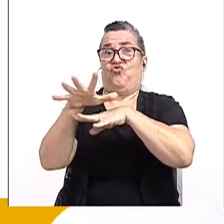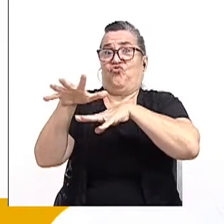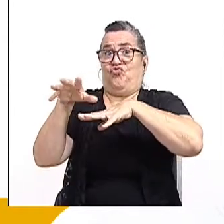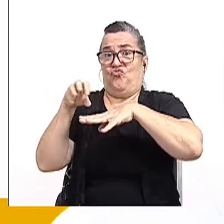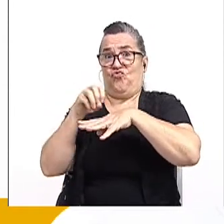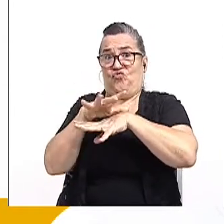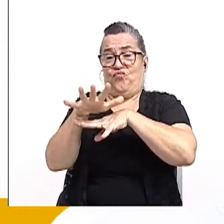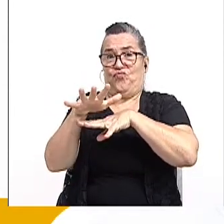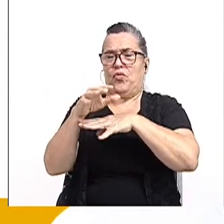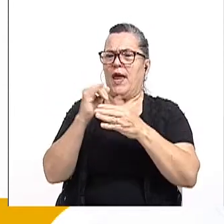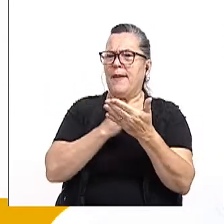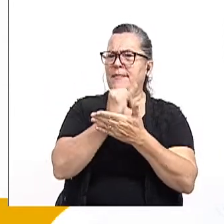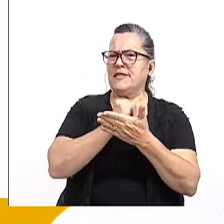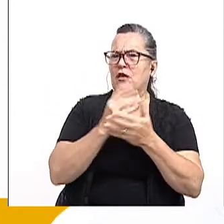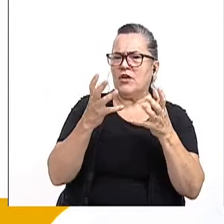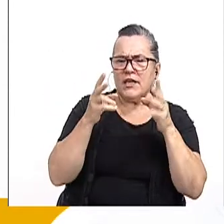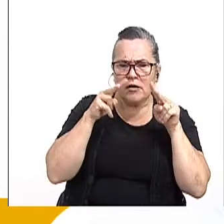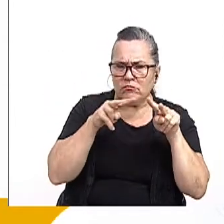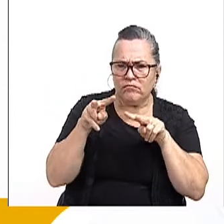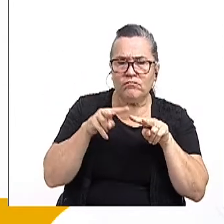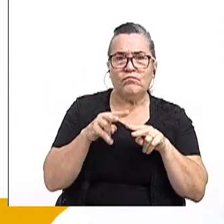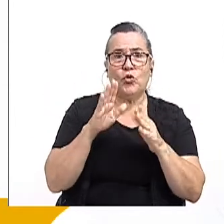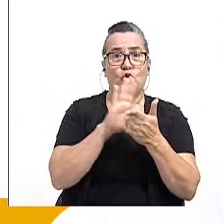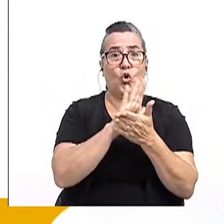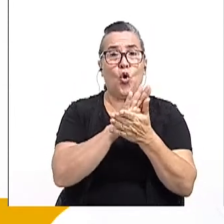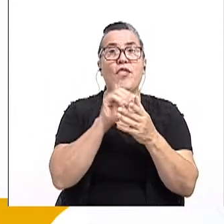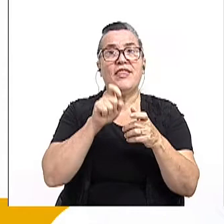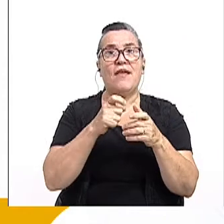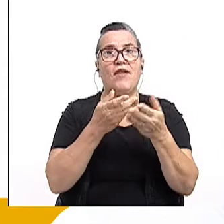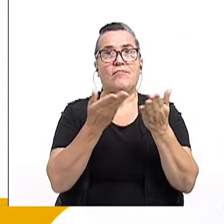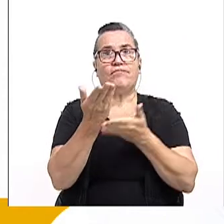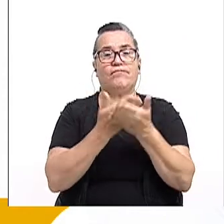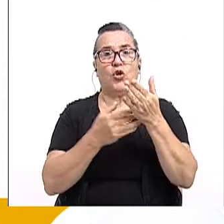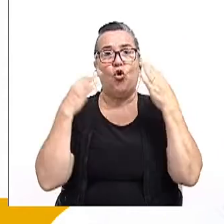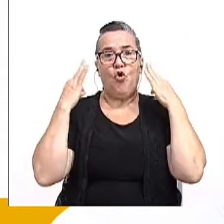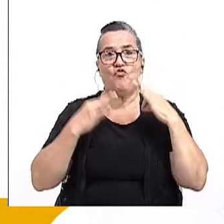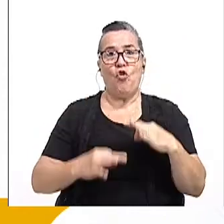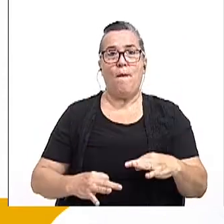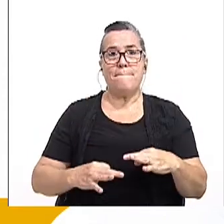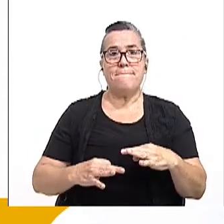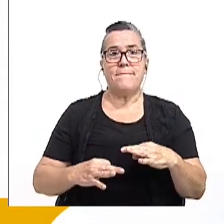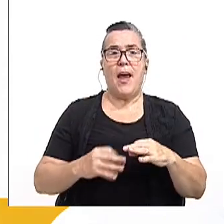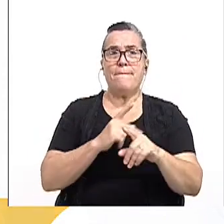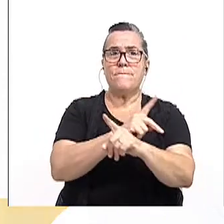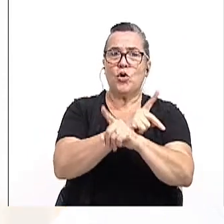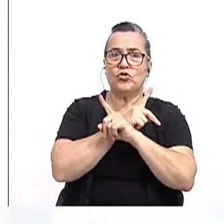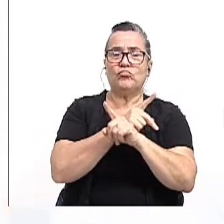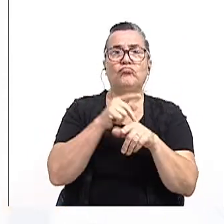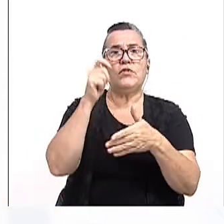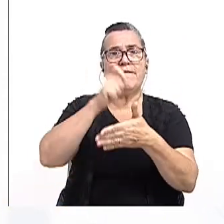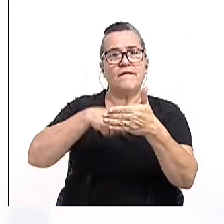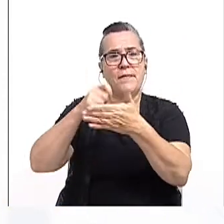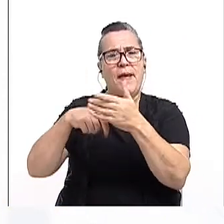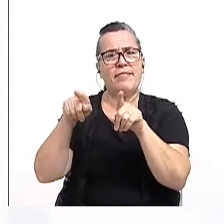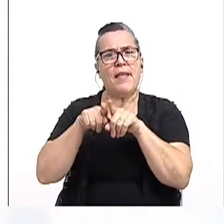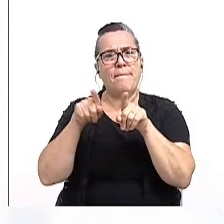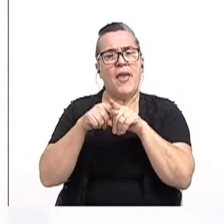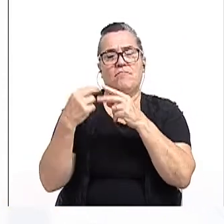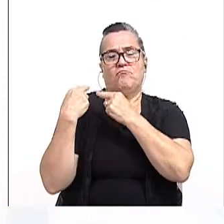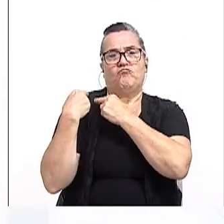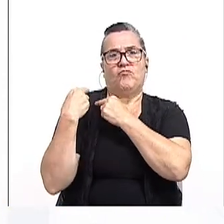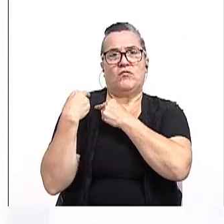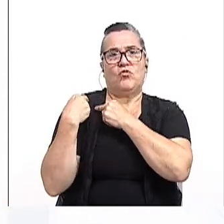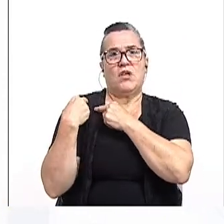que desean acceder a esos documentos no solo deben manipularlos con ropa de protección, sino que tienen que firmar un descargo de